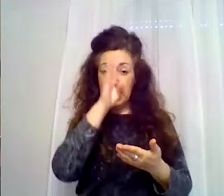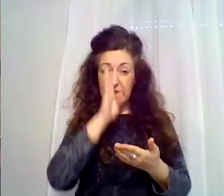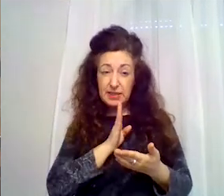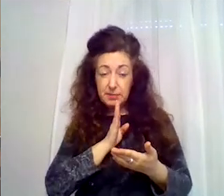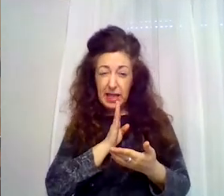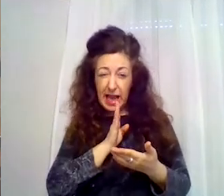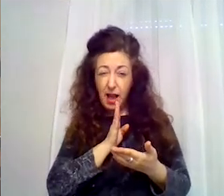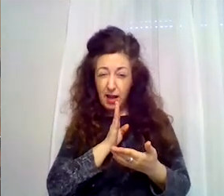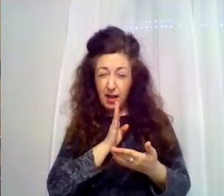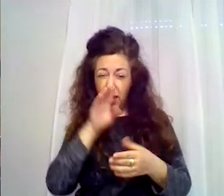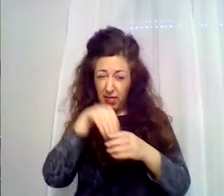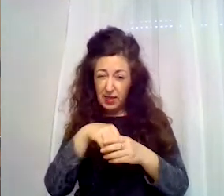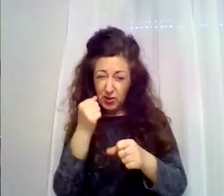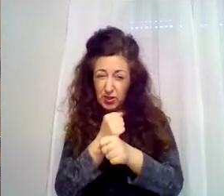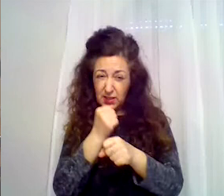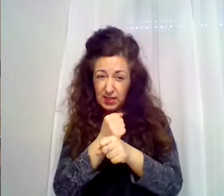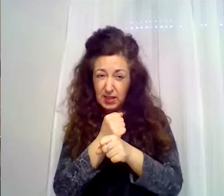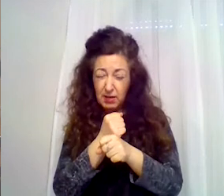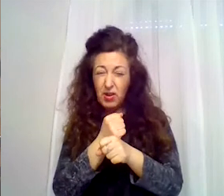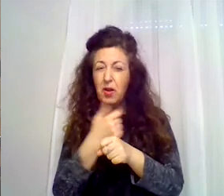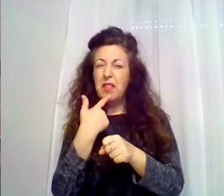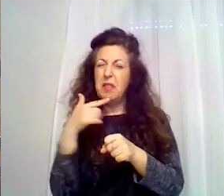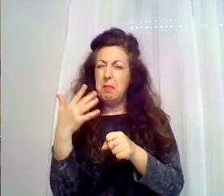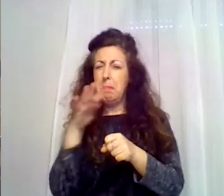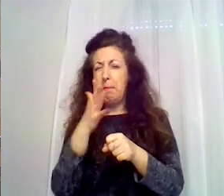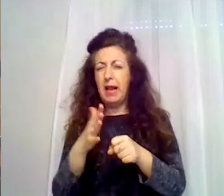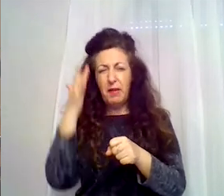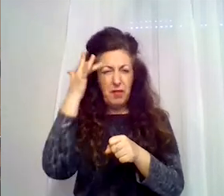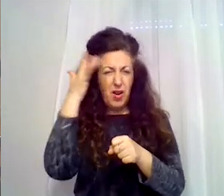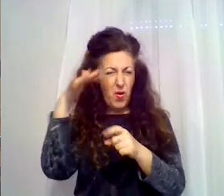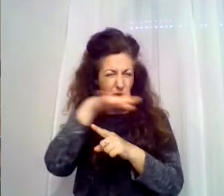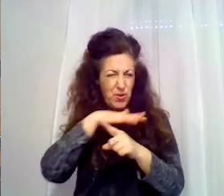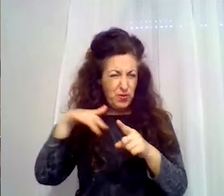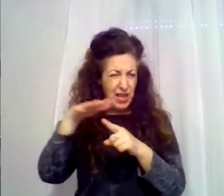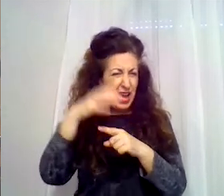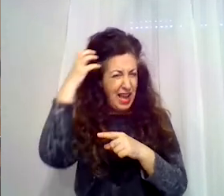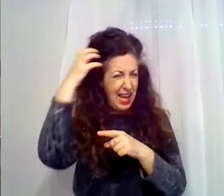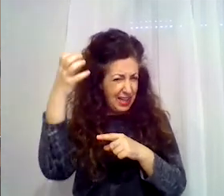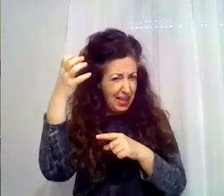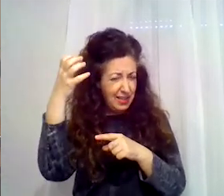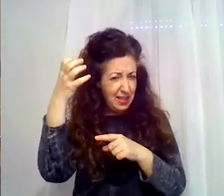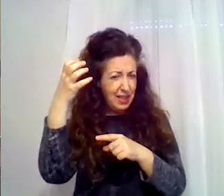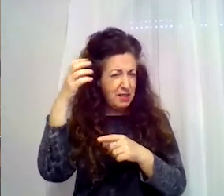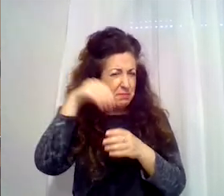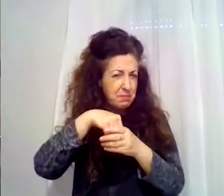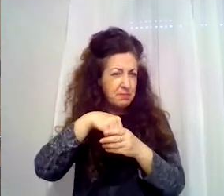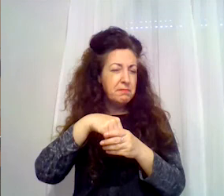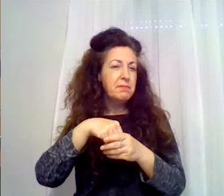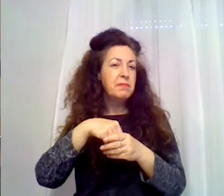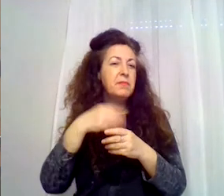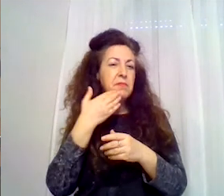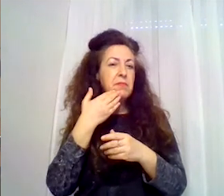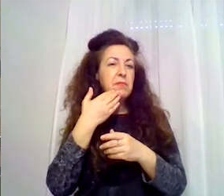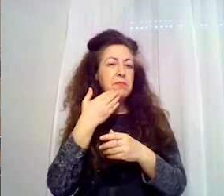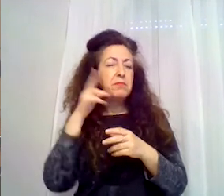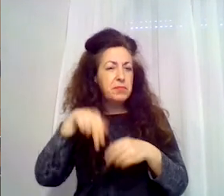puedes estar calificando con conceptos y teorías morales del siglo XXI algo que sucedió en el siglo XVI, ¿no? Por eso no me entra en la cabeza